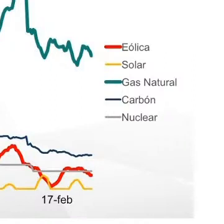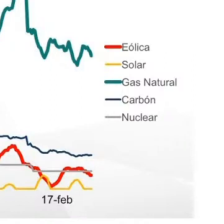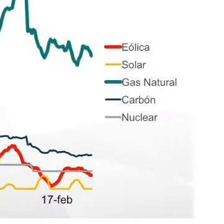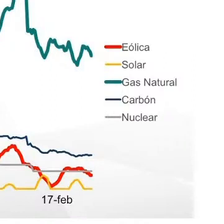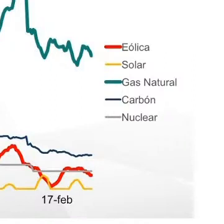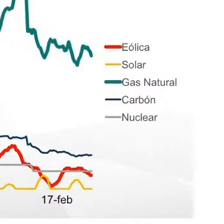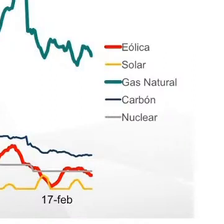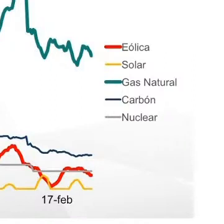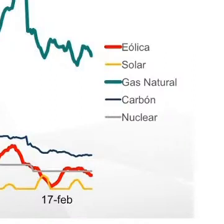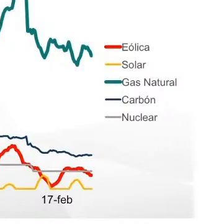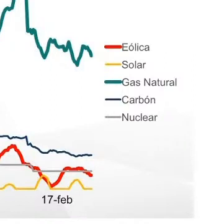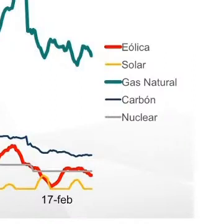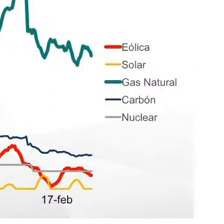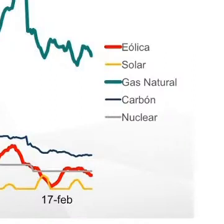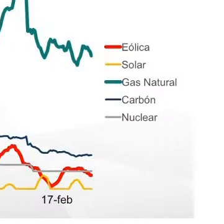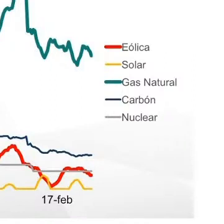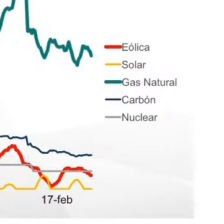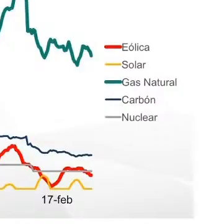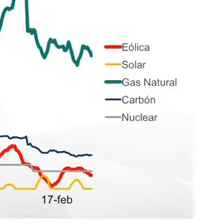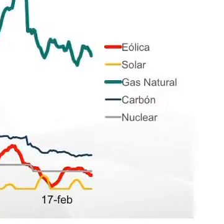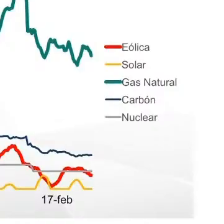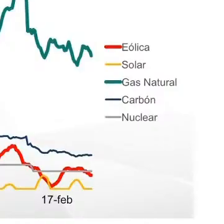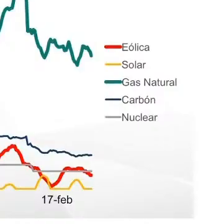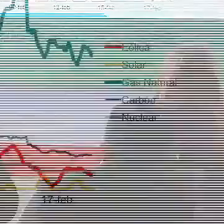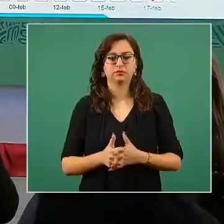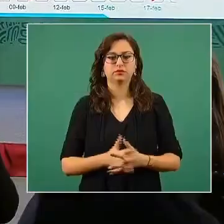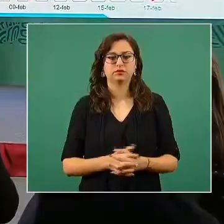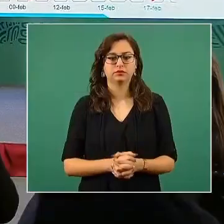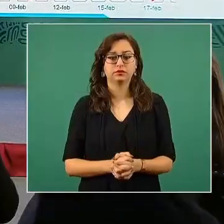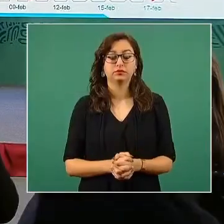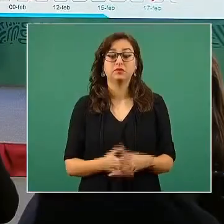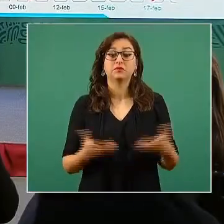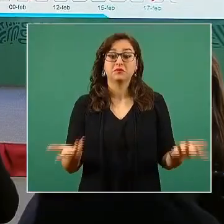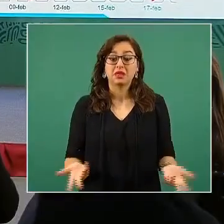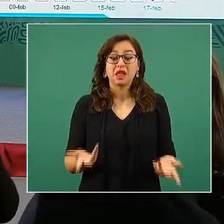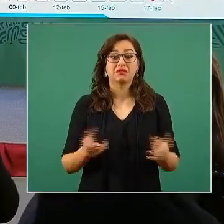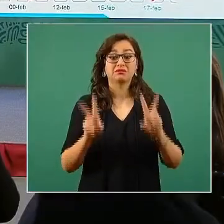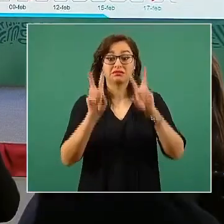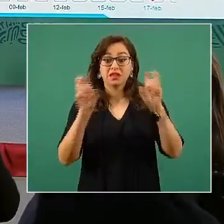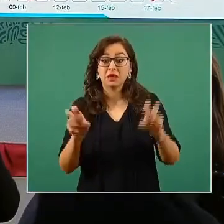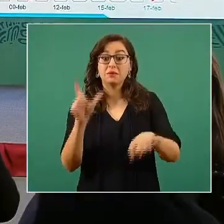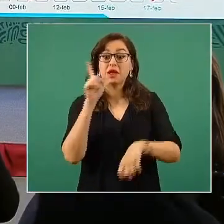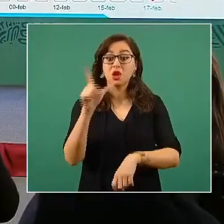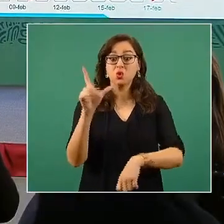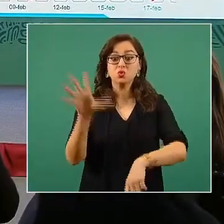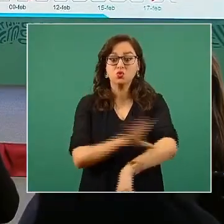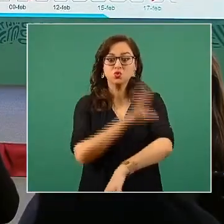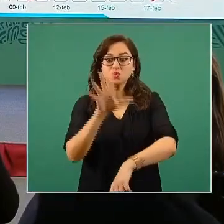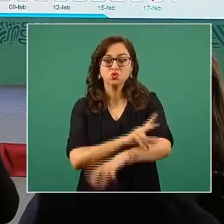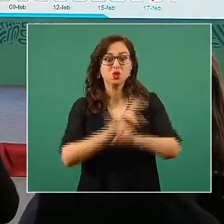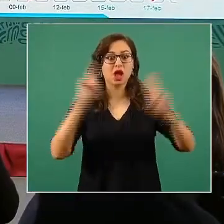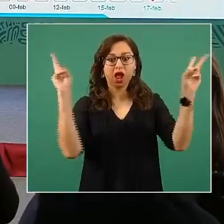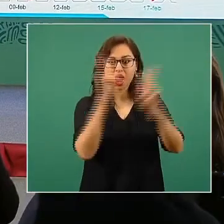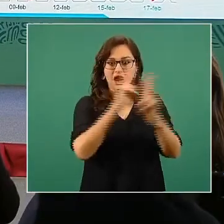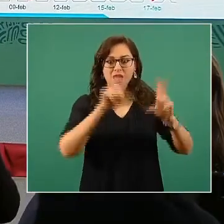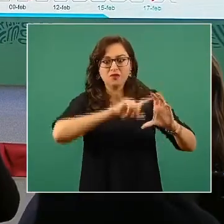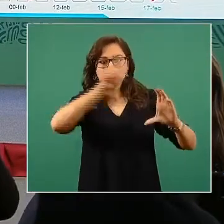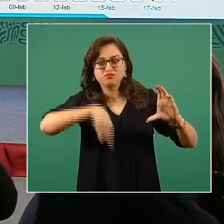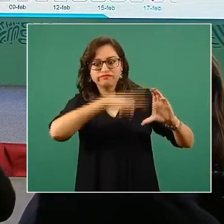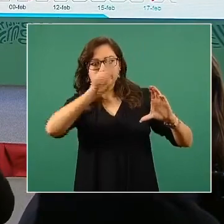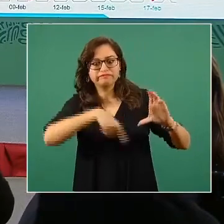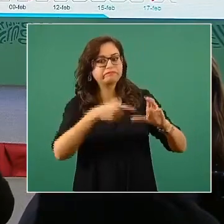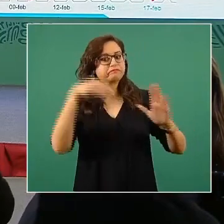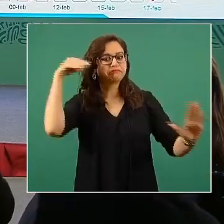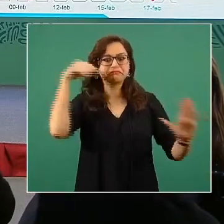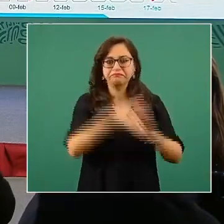Entonces se cae la eólica, que es la roja, ¿no? Se cae la solar, y entonces se tiene que sustituir con gas natural. Y viene